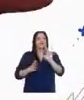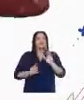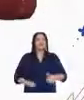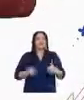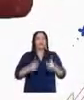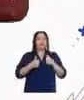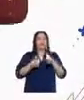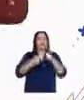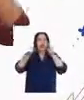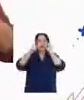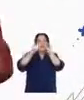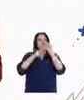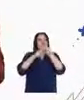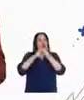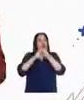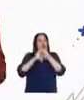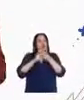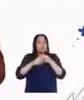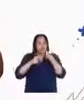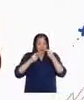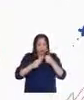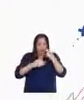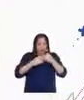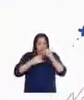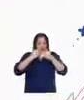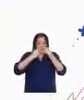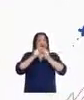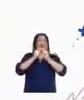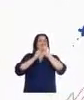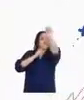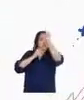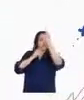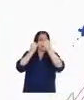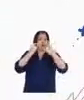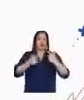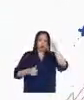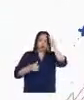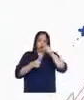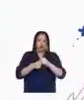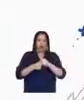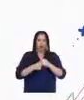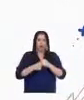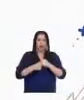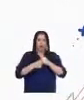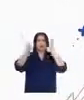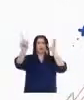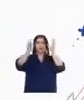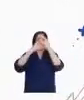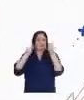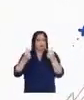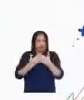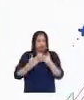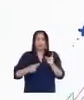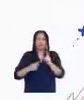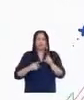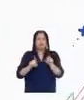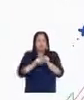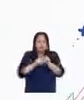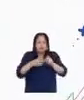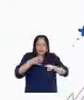lograr nuestra gran meta. El camino es largo, es como una escalera que debes